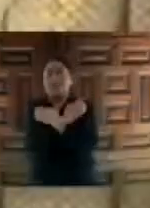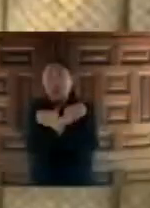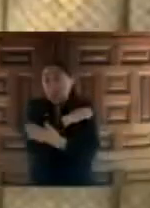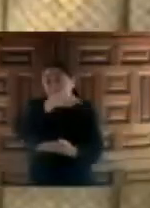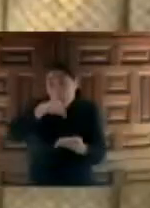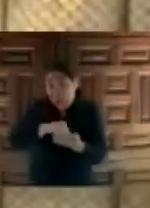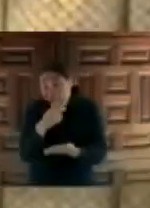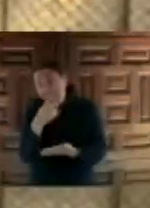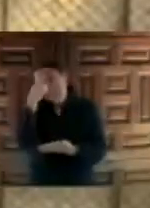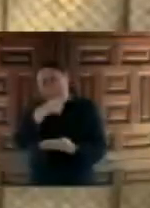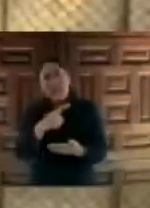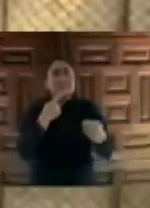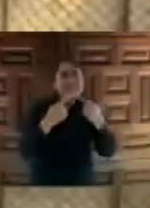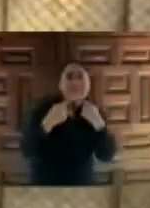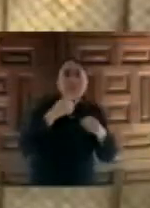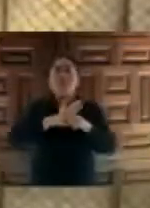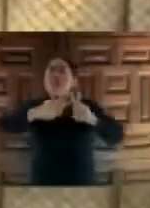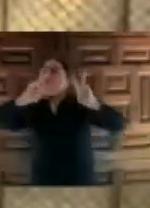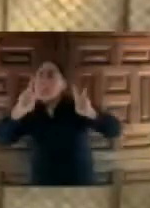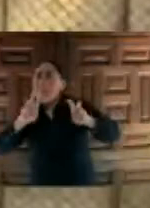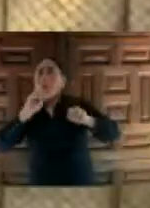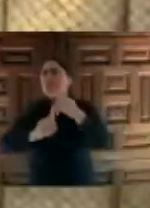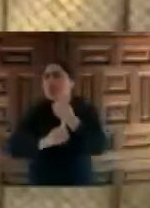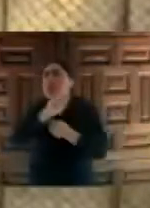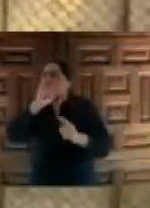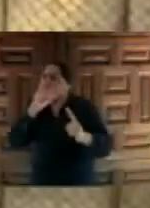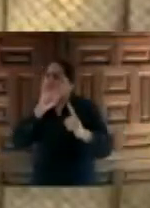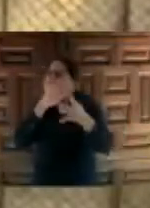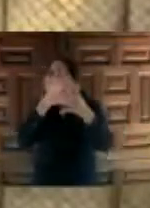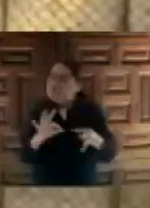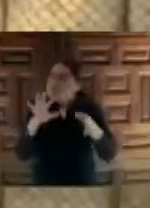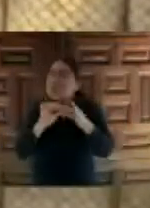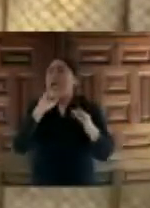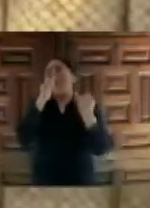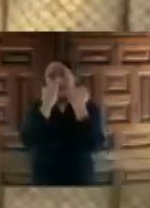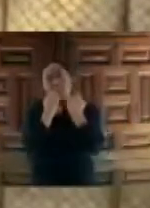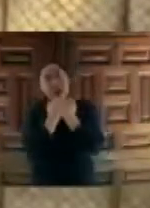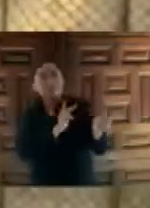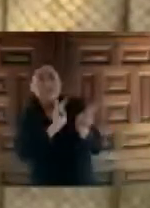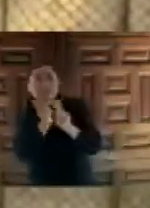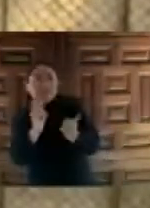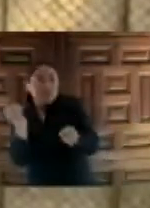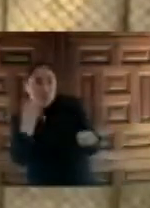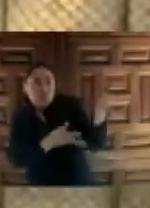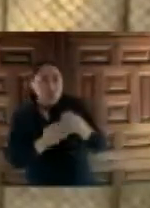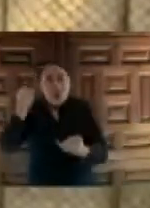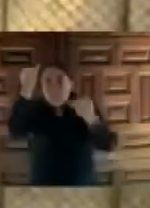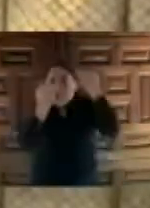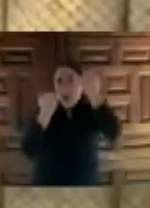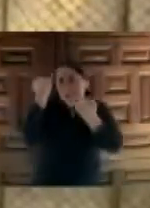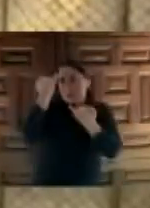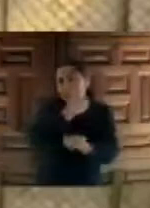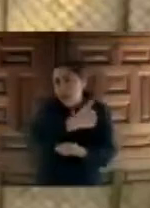para la discusión de alguna temática o problema en particular, así como para la confrontación de distintas ideas o